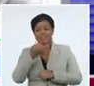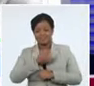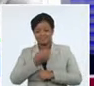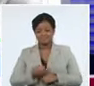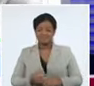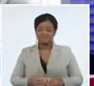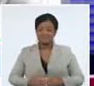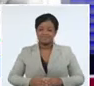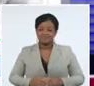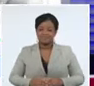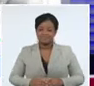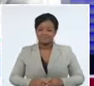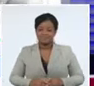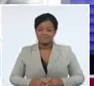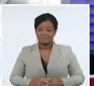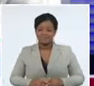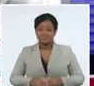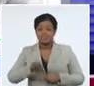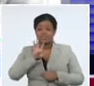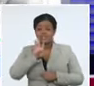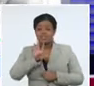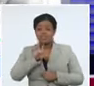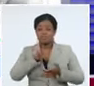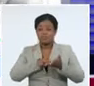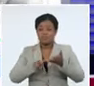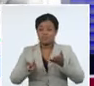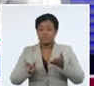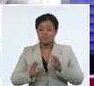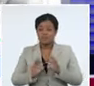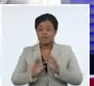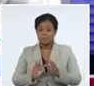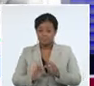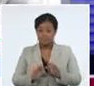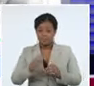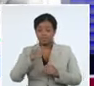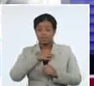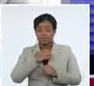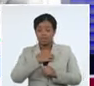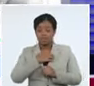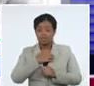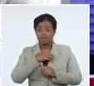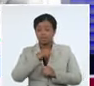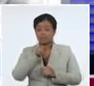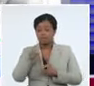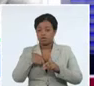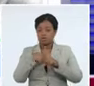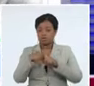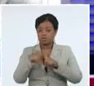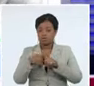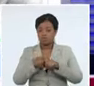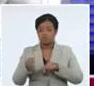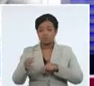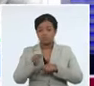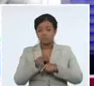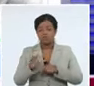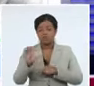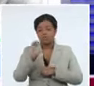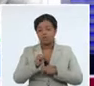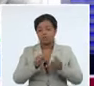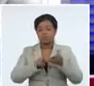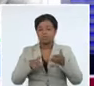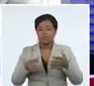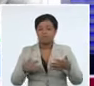de Salud Pública. 5 provincias están diagnosticando casos en todos sus municipios. Son las provincias de Pinar del Río, la